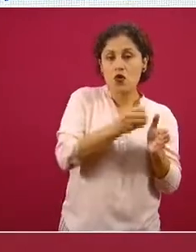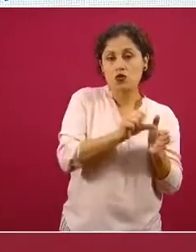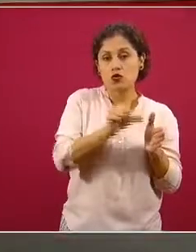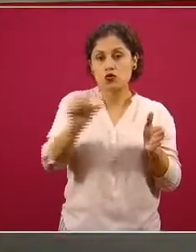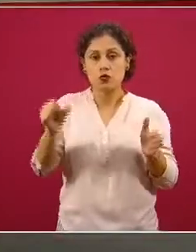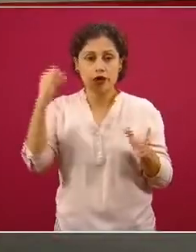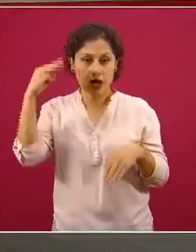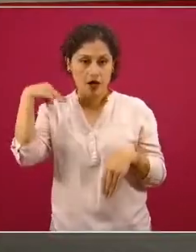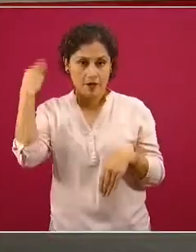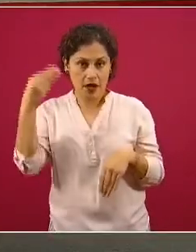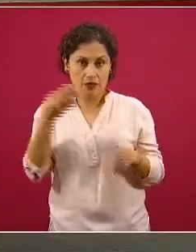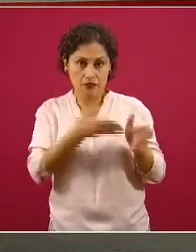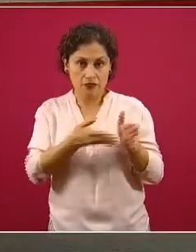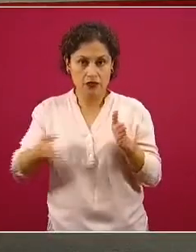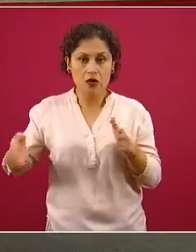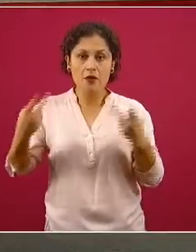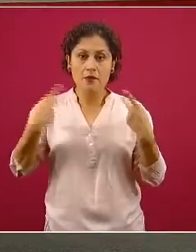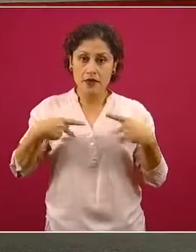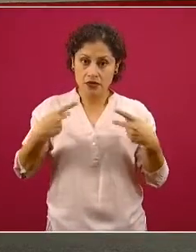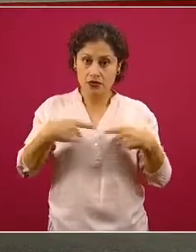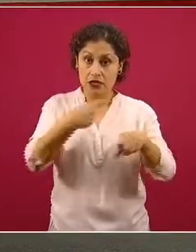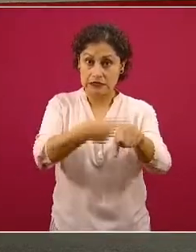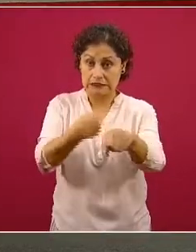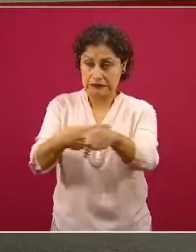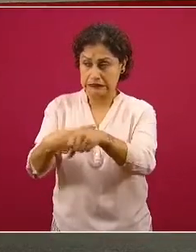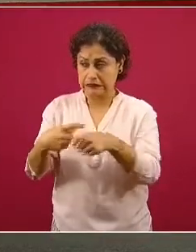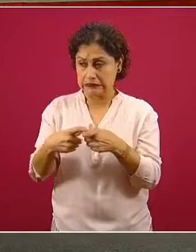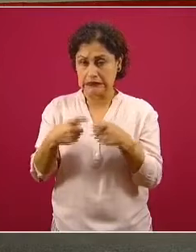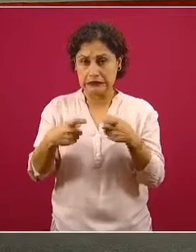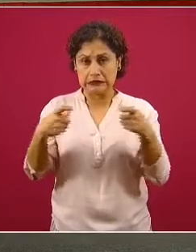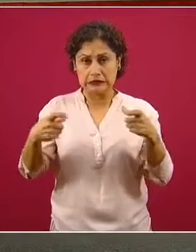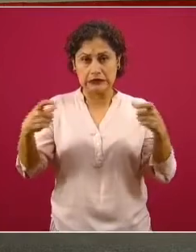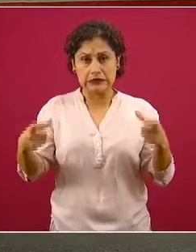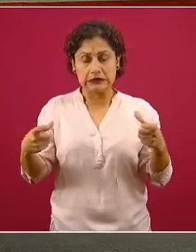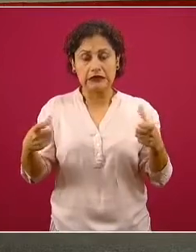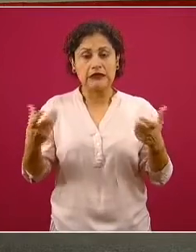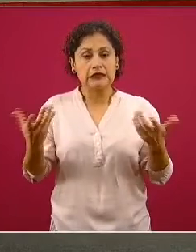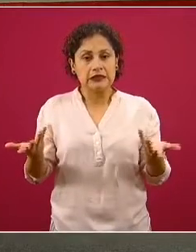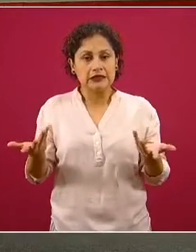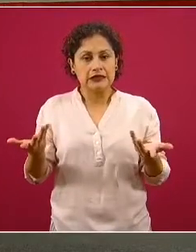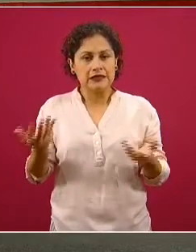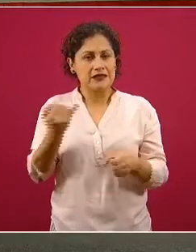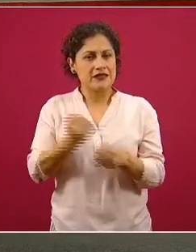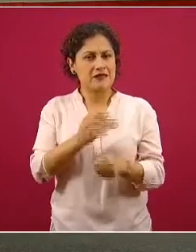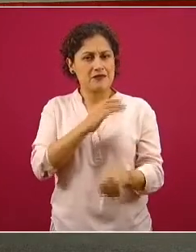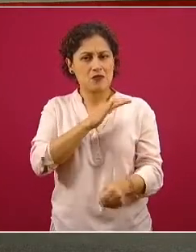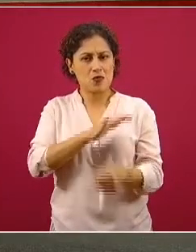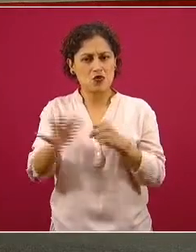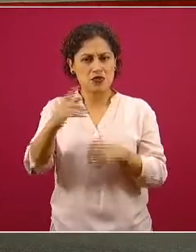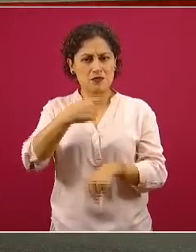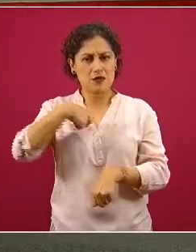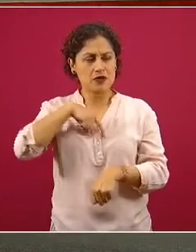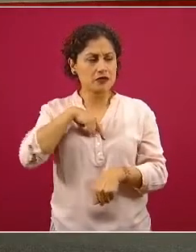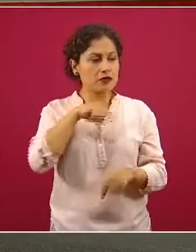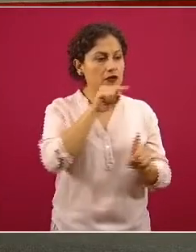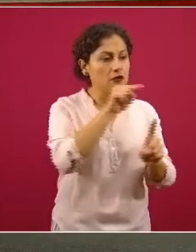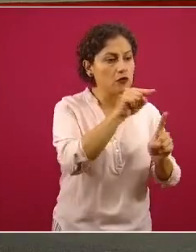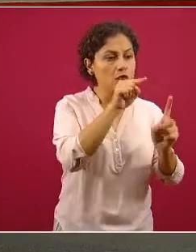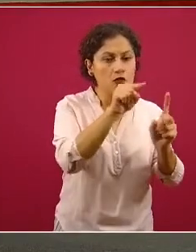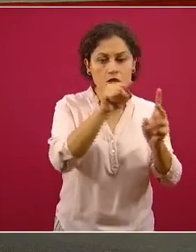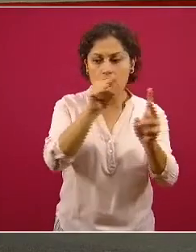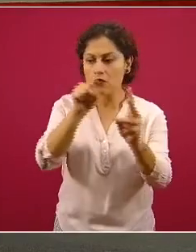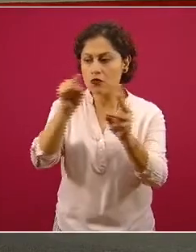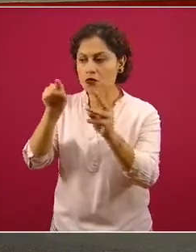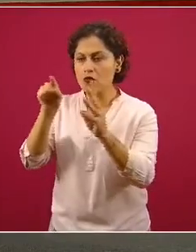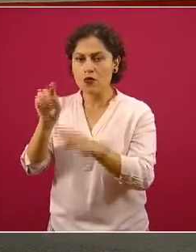marzo. Entonces, ningún caso tendría ir a contar 40 millones de personas porque